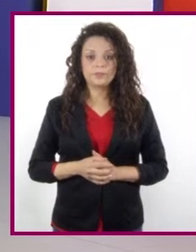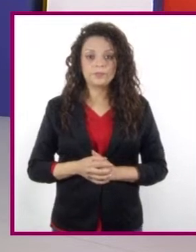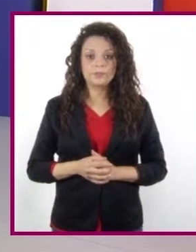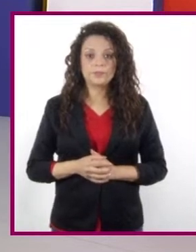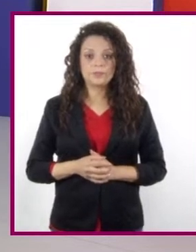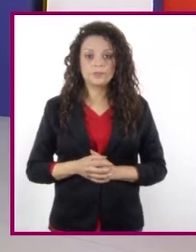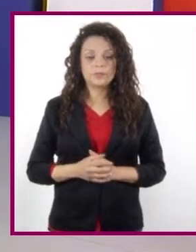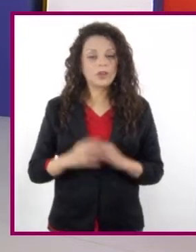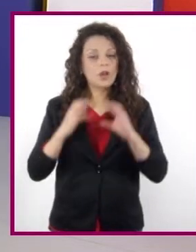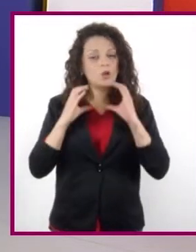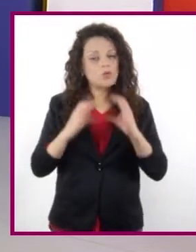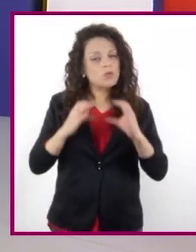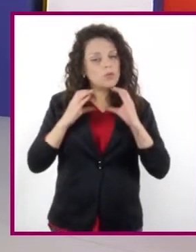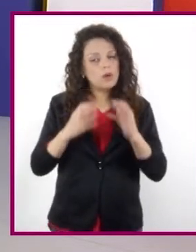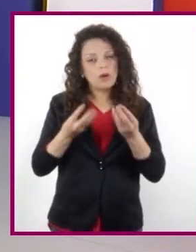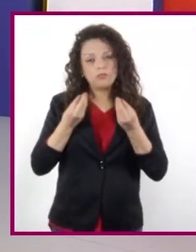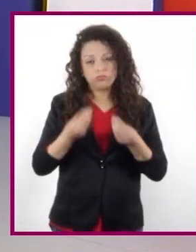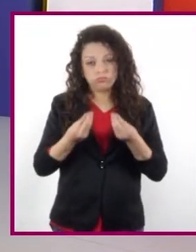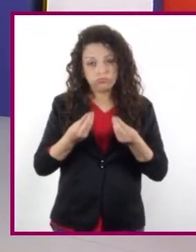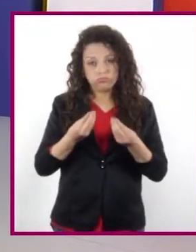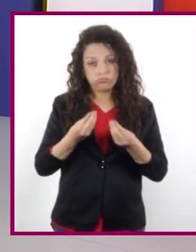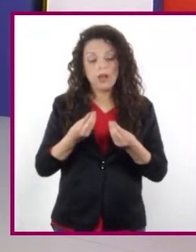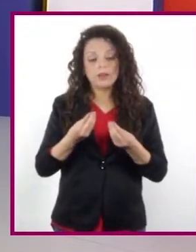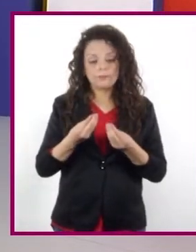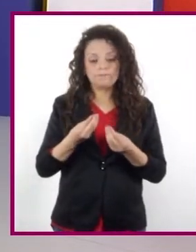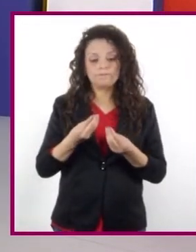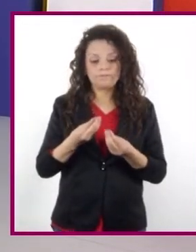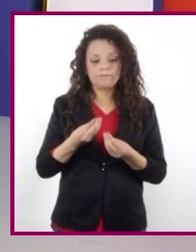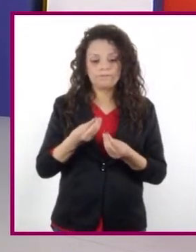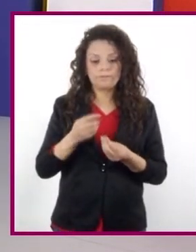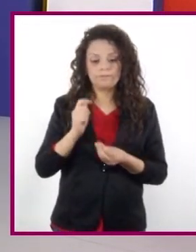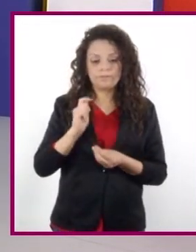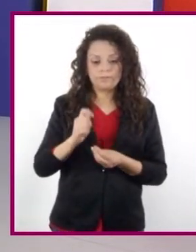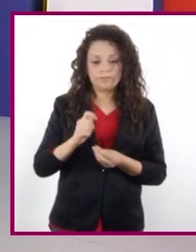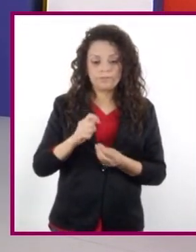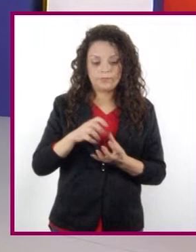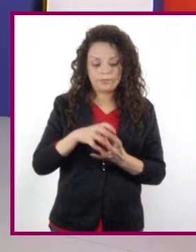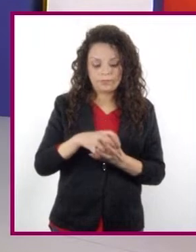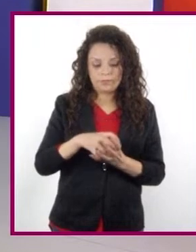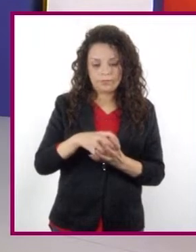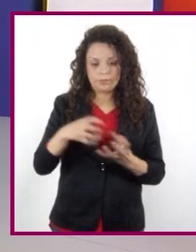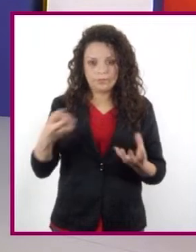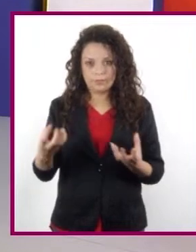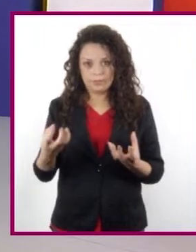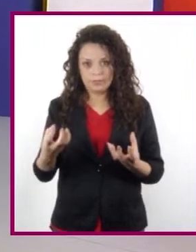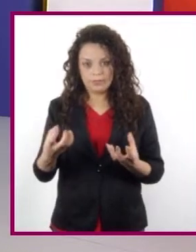y con mucho cuidado desarmen este objeto técnico.